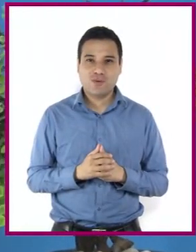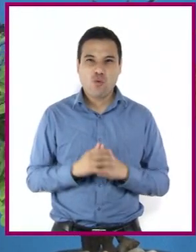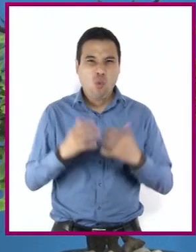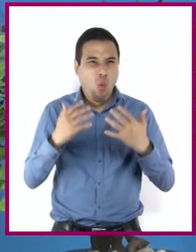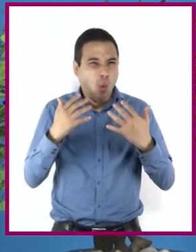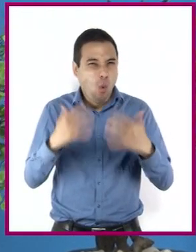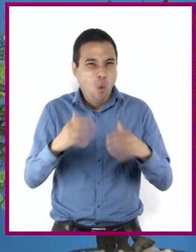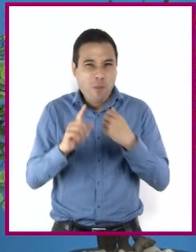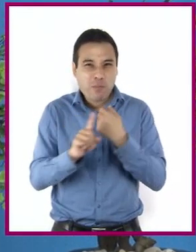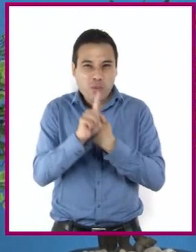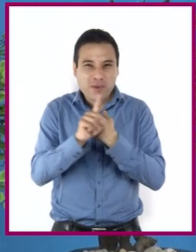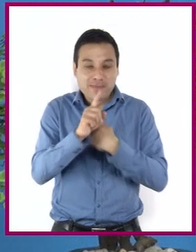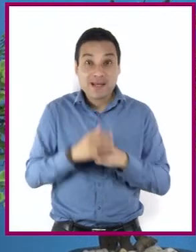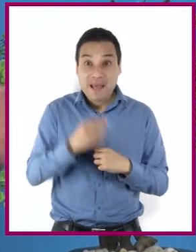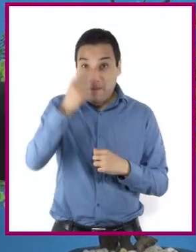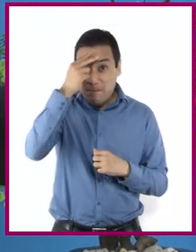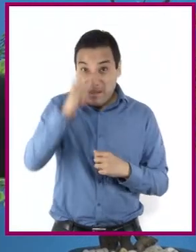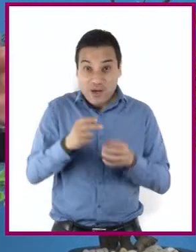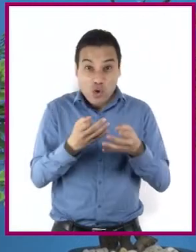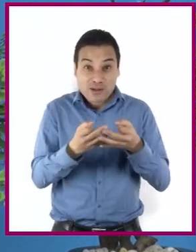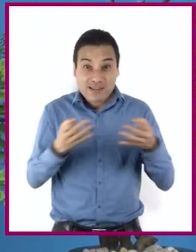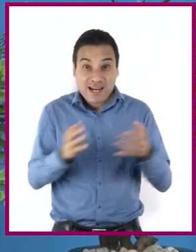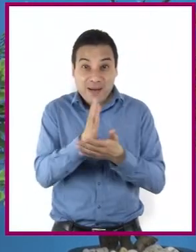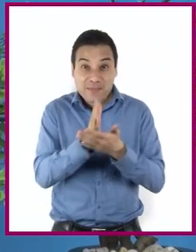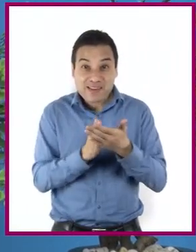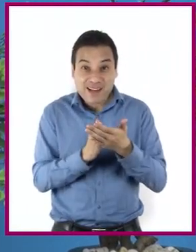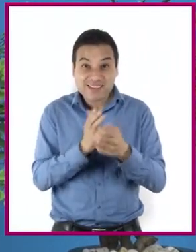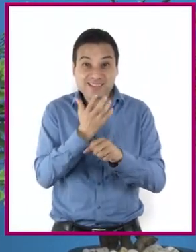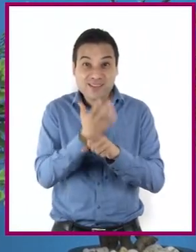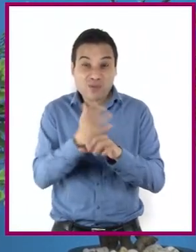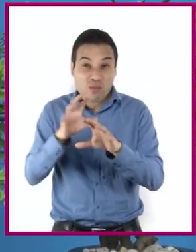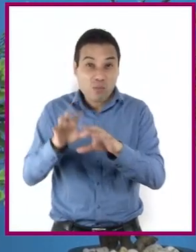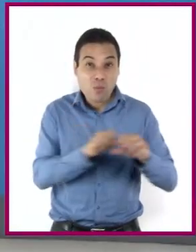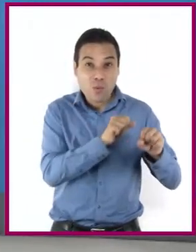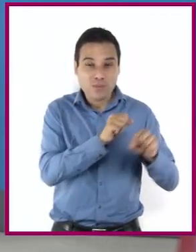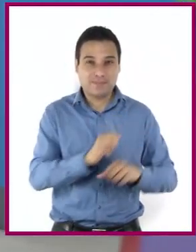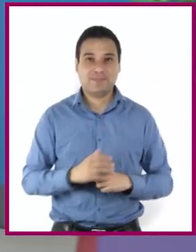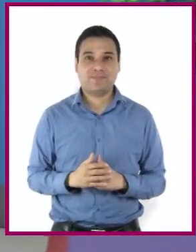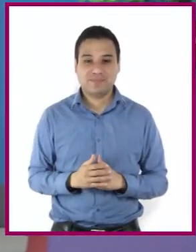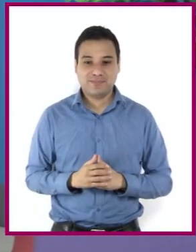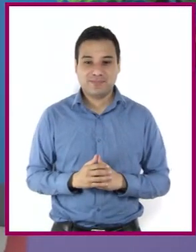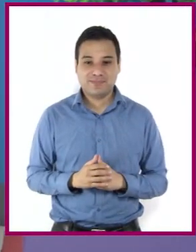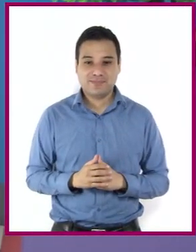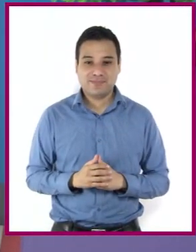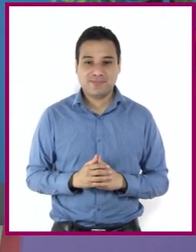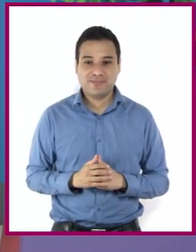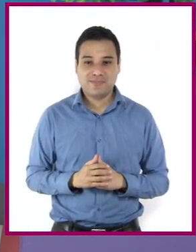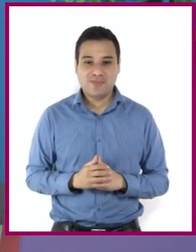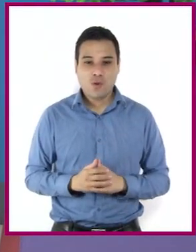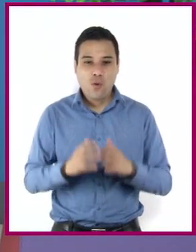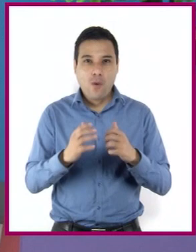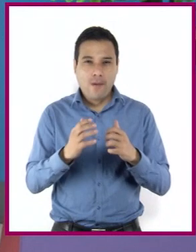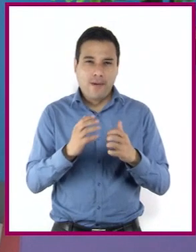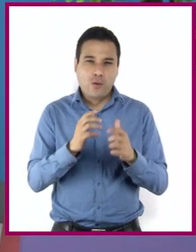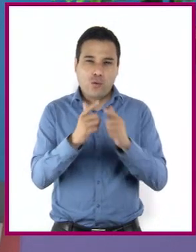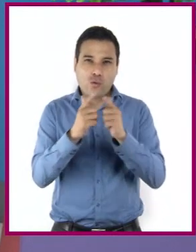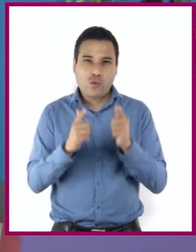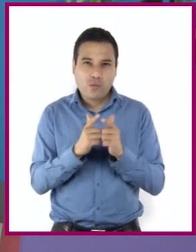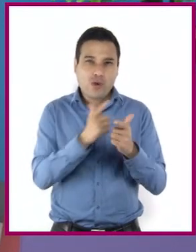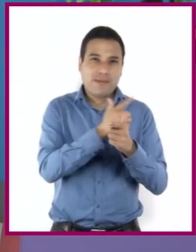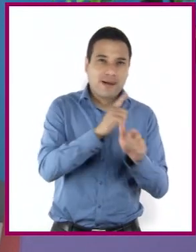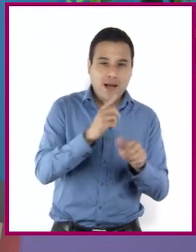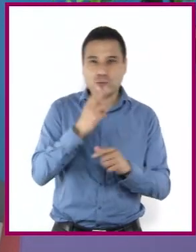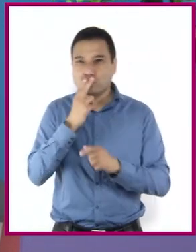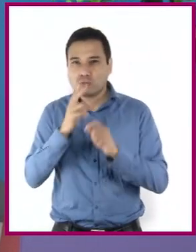escándalo, México perdió la mitad de su territorio y Estados Unidos de América logró su cometido. Se agudizó la pugna entre conservadores y